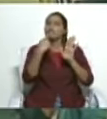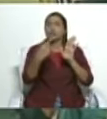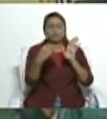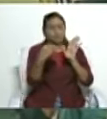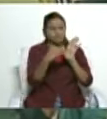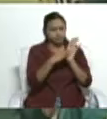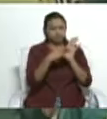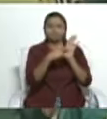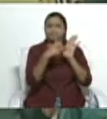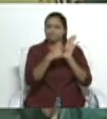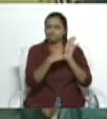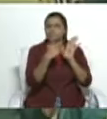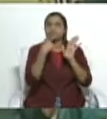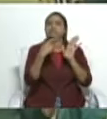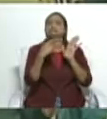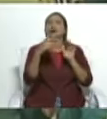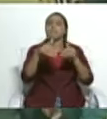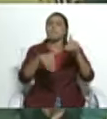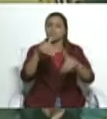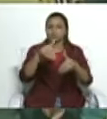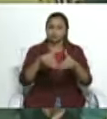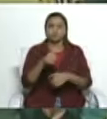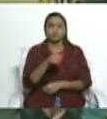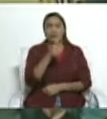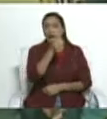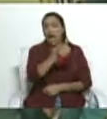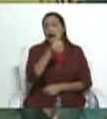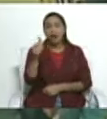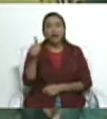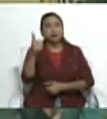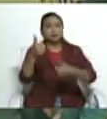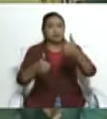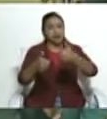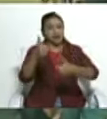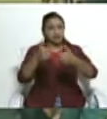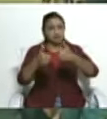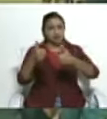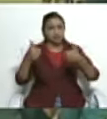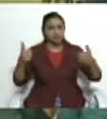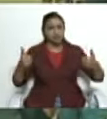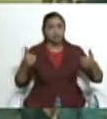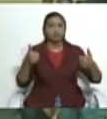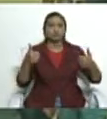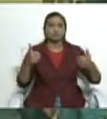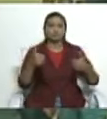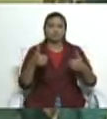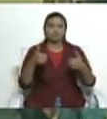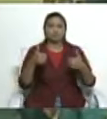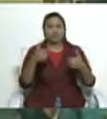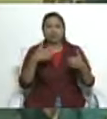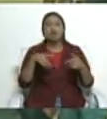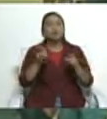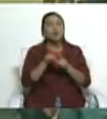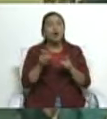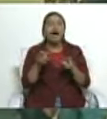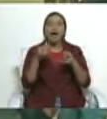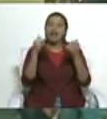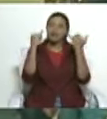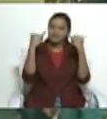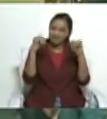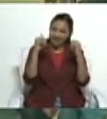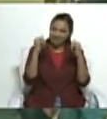los candidatos en esta contienda electoral, en esta fiesta electoral que